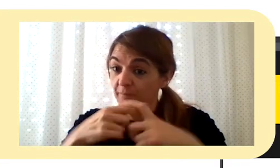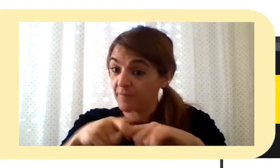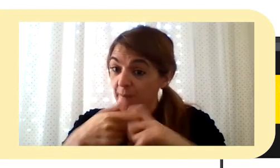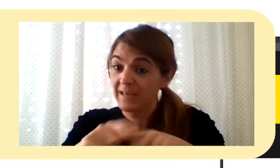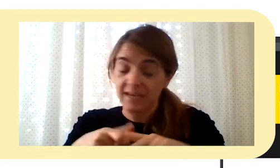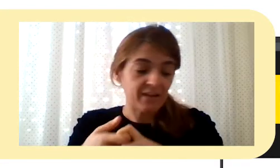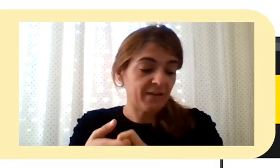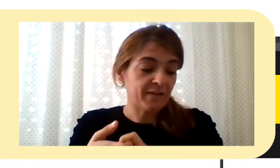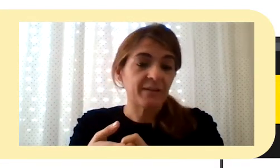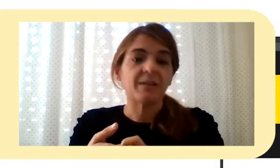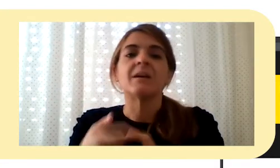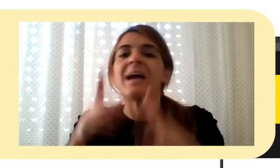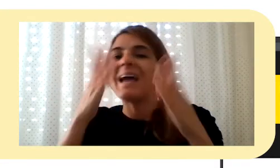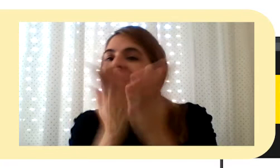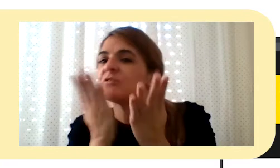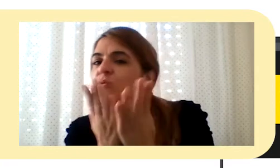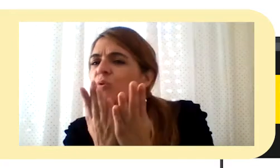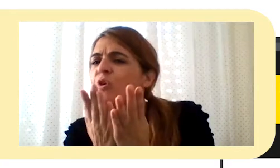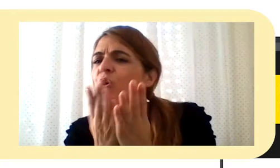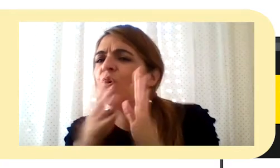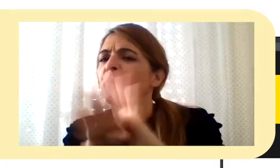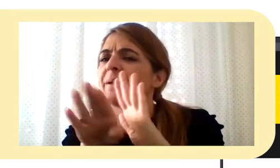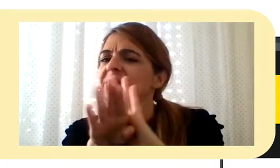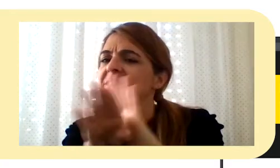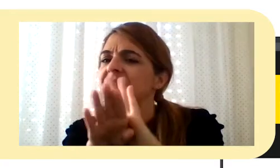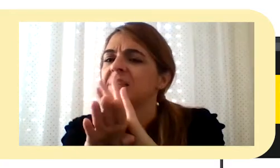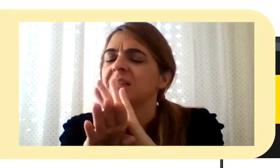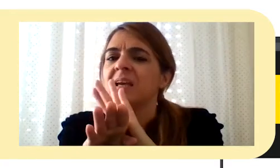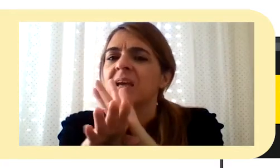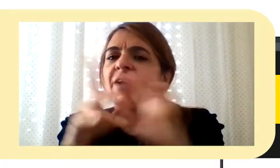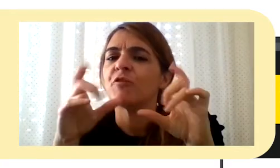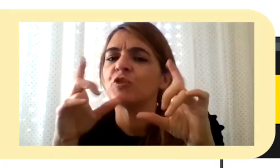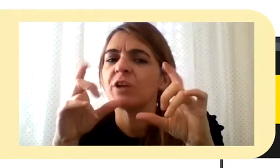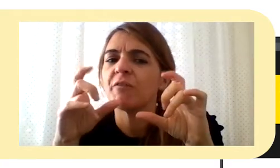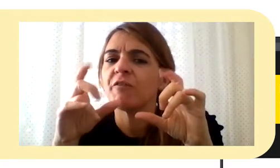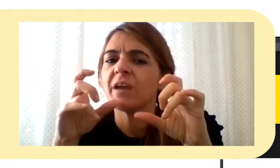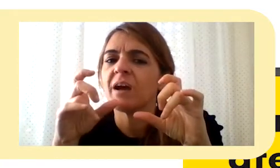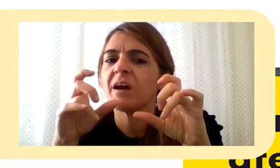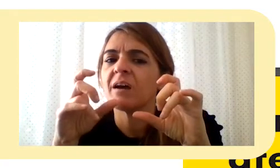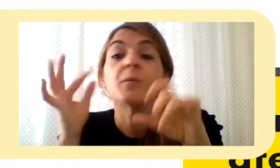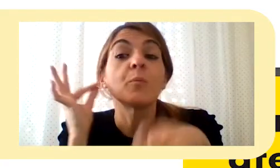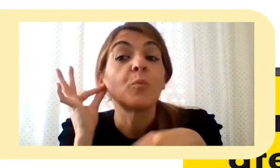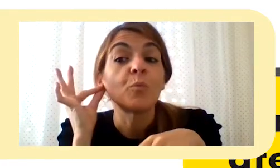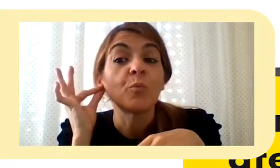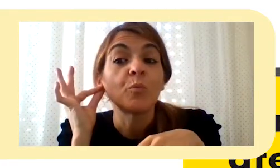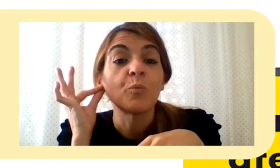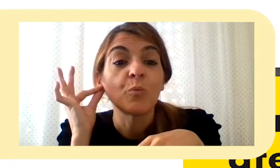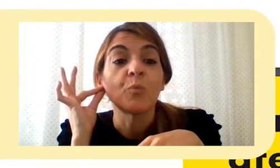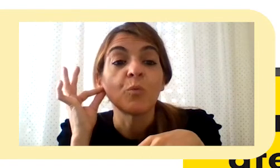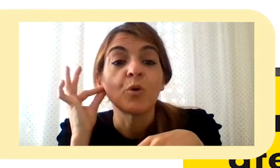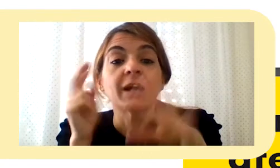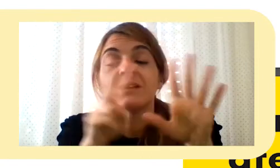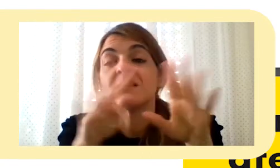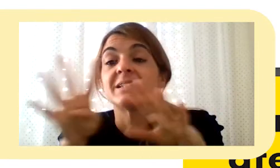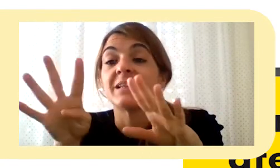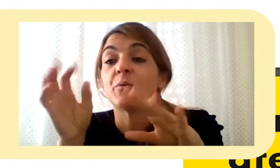hizo un estudio sobre COVID persistente y la fotografía es mujer básicamente, el 79% de la